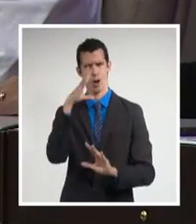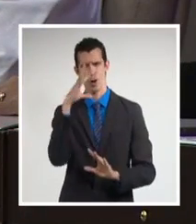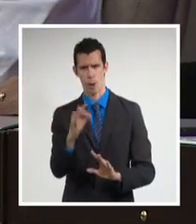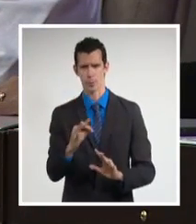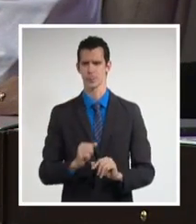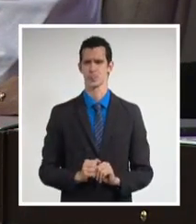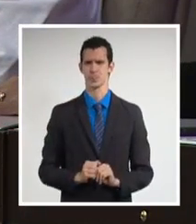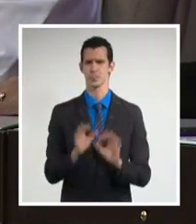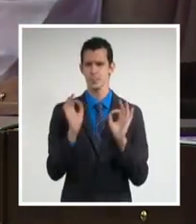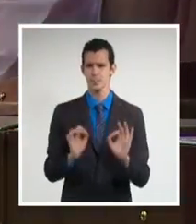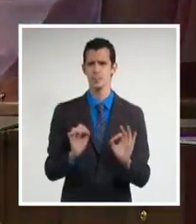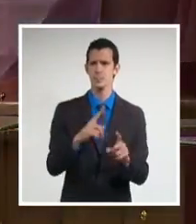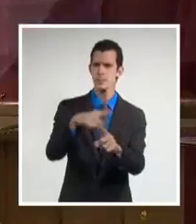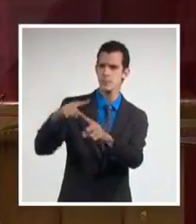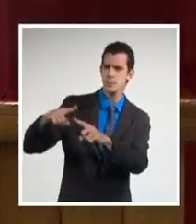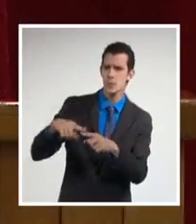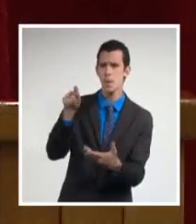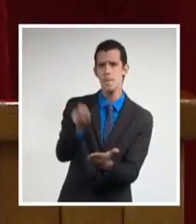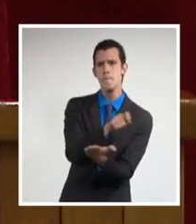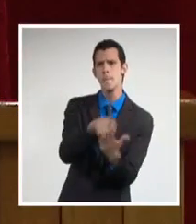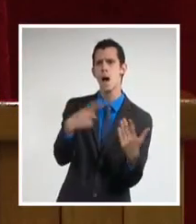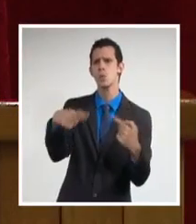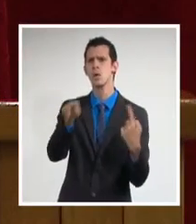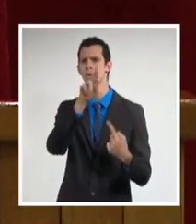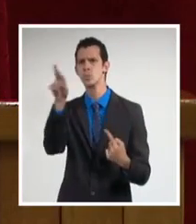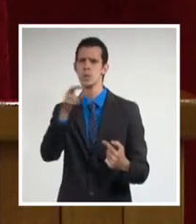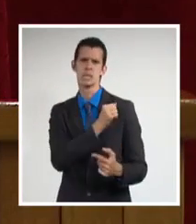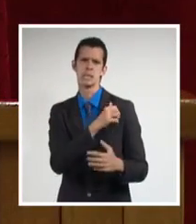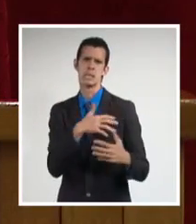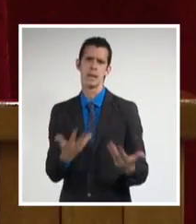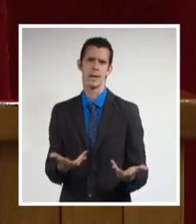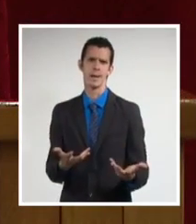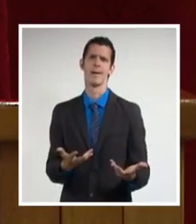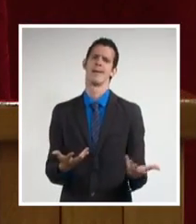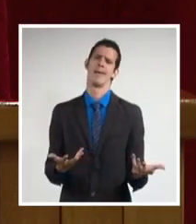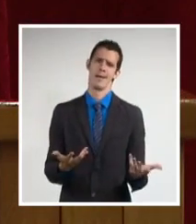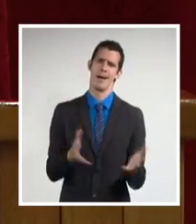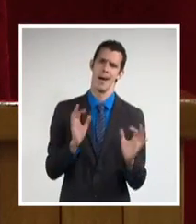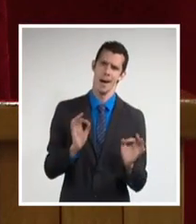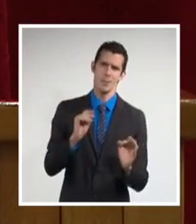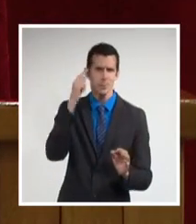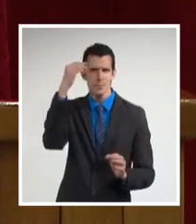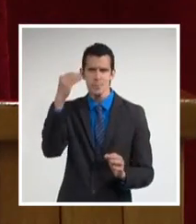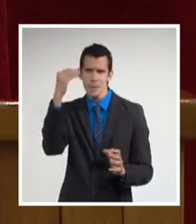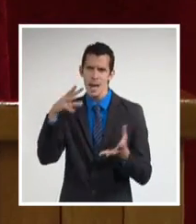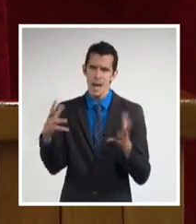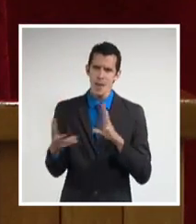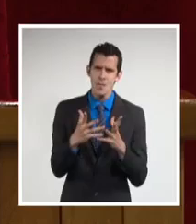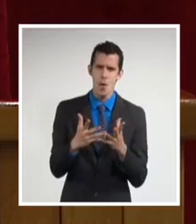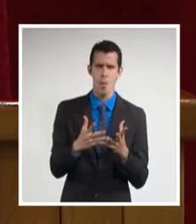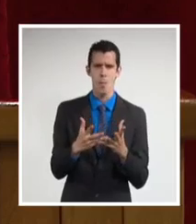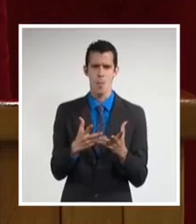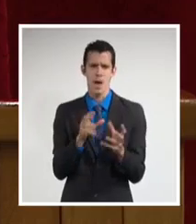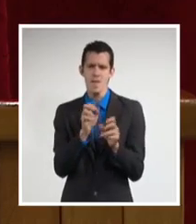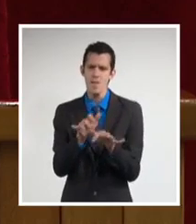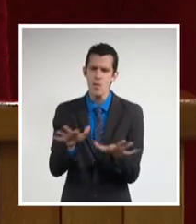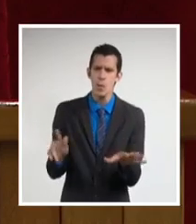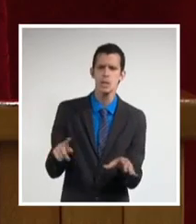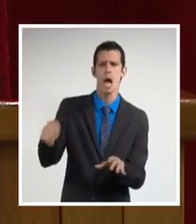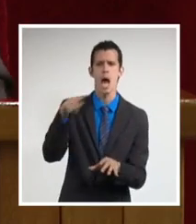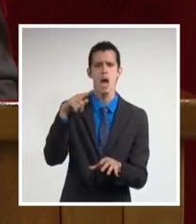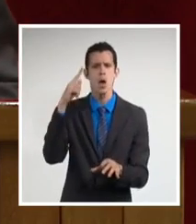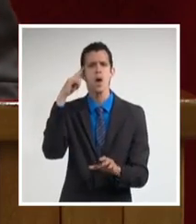la posición común que tan mala memoria dejó en la política europea, en tanto la subordinó obedientemente a los mandatos